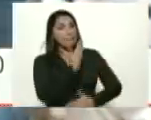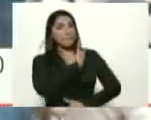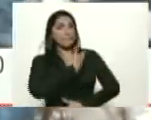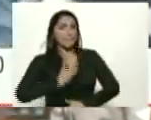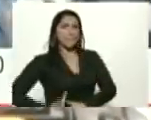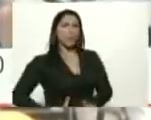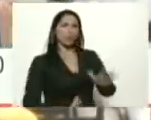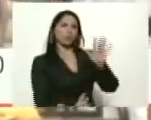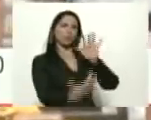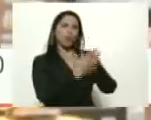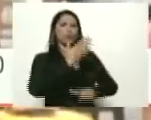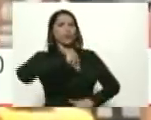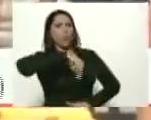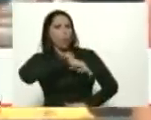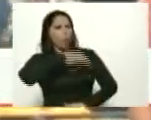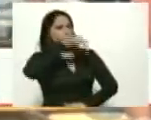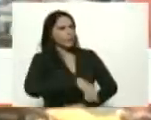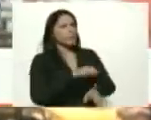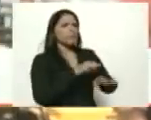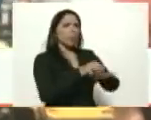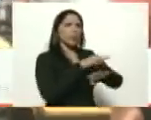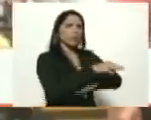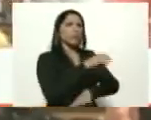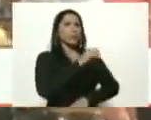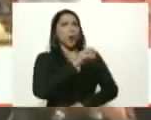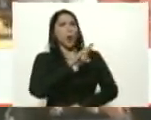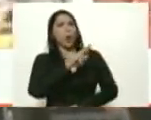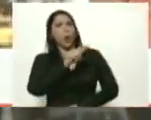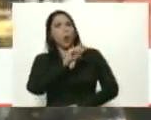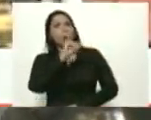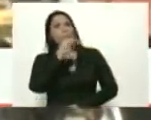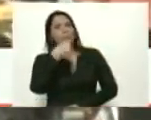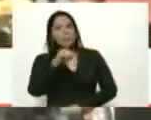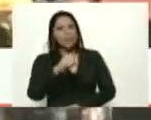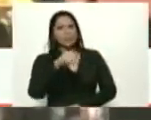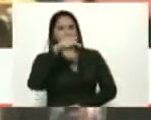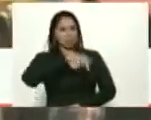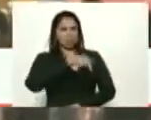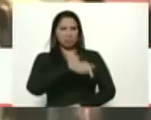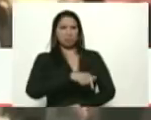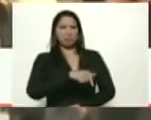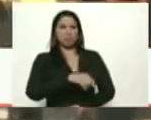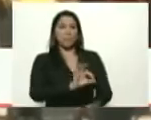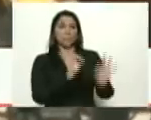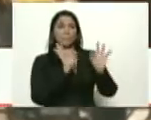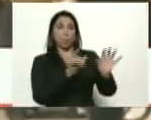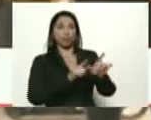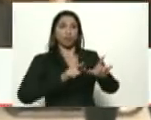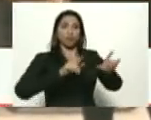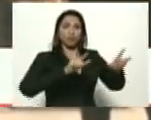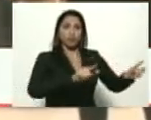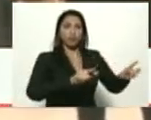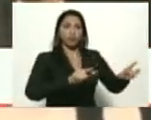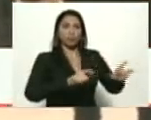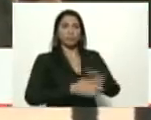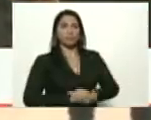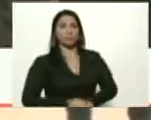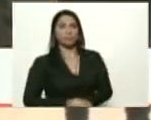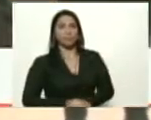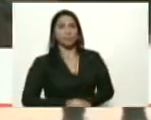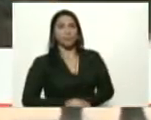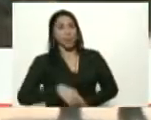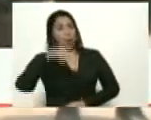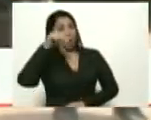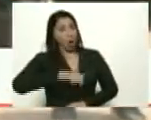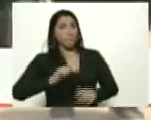el contacto. Estamos desde el municipio Ortiz, aquí en la cuenca de Tiznado, específicamente en el sector Río Tiznado.